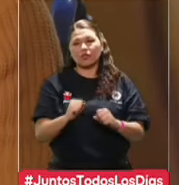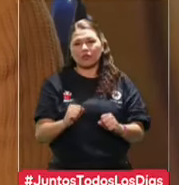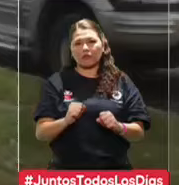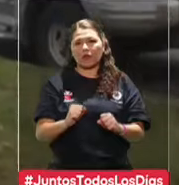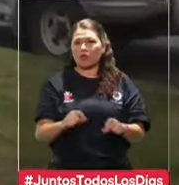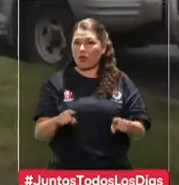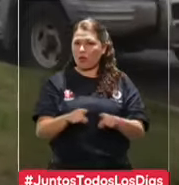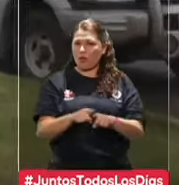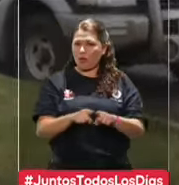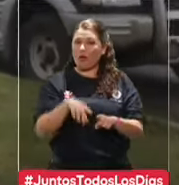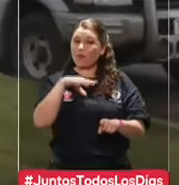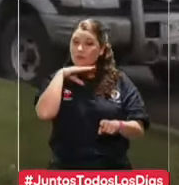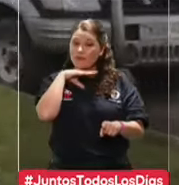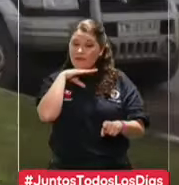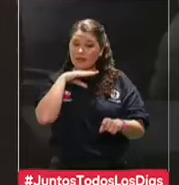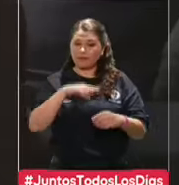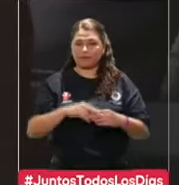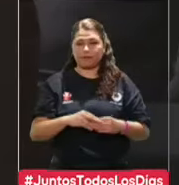usaba igual.